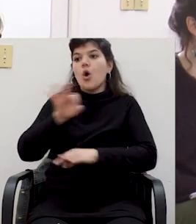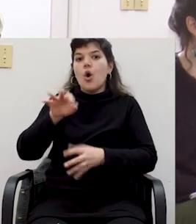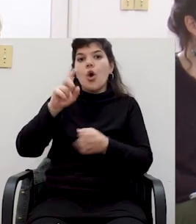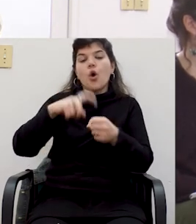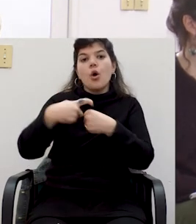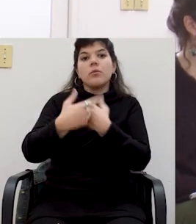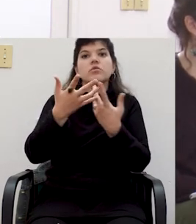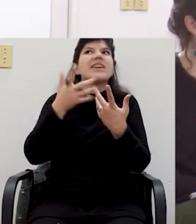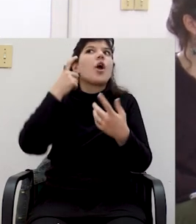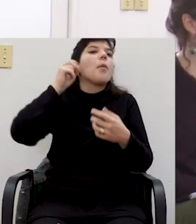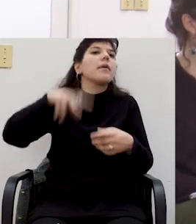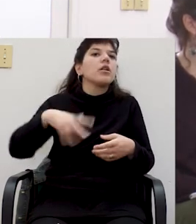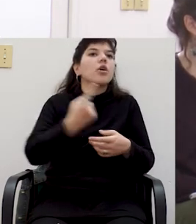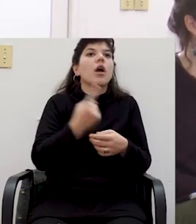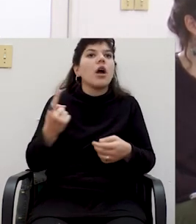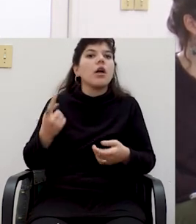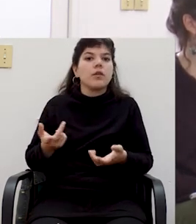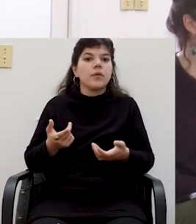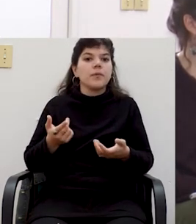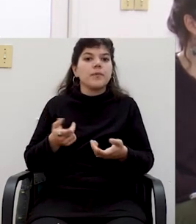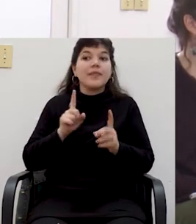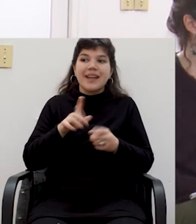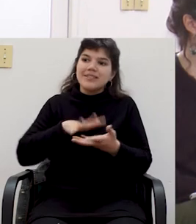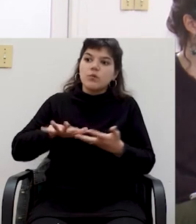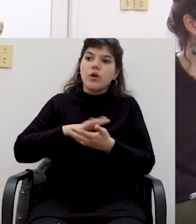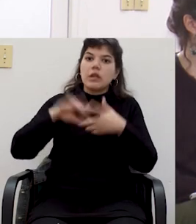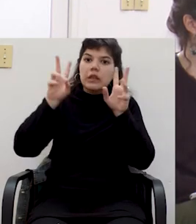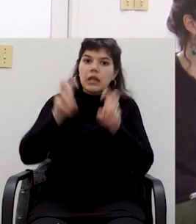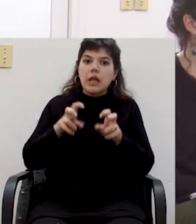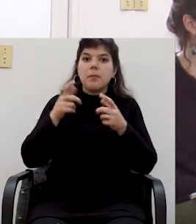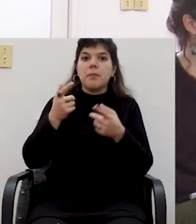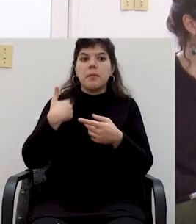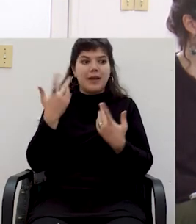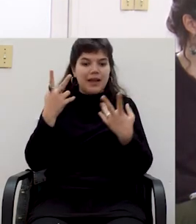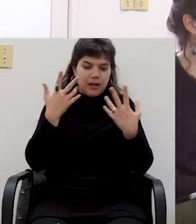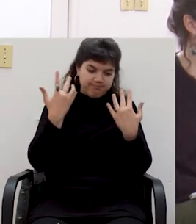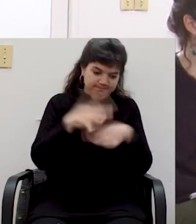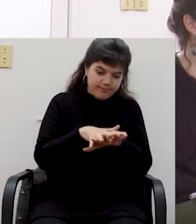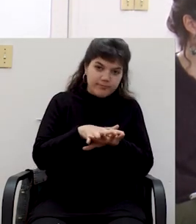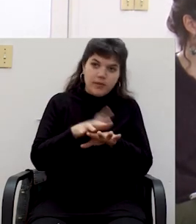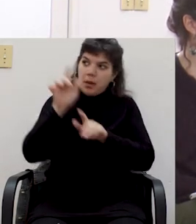Comisión de...? ¿No? O sea, aquellos asuntos que tienen que ver con incluir